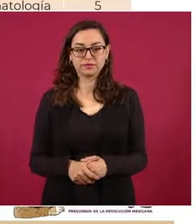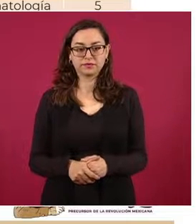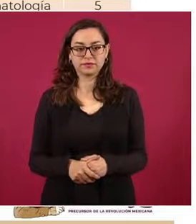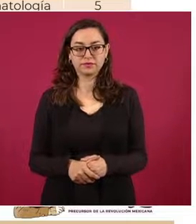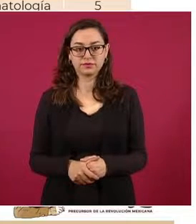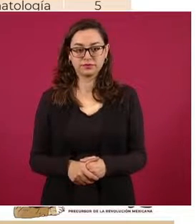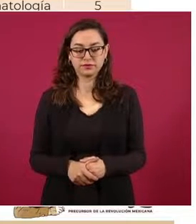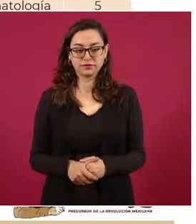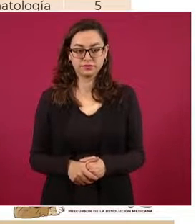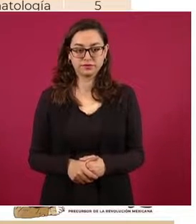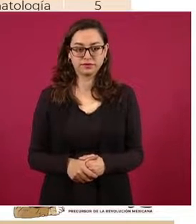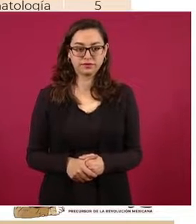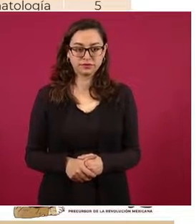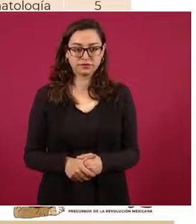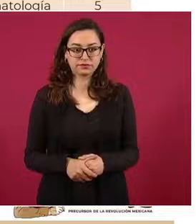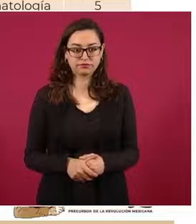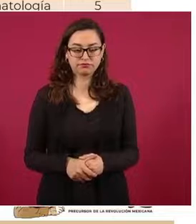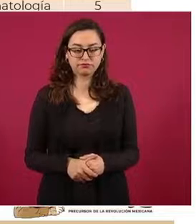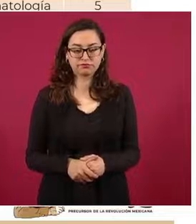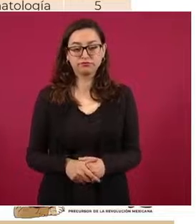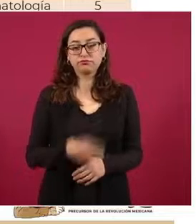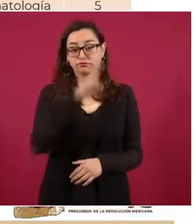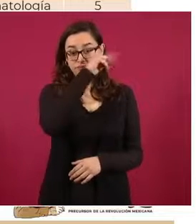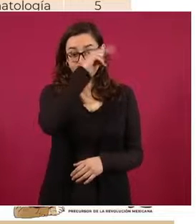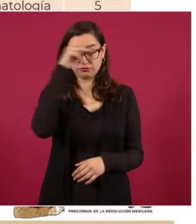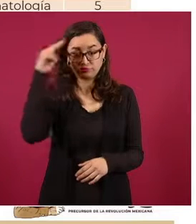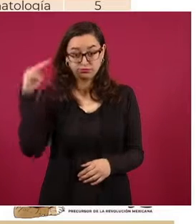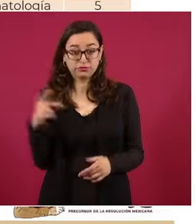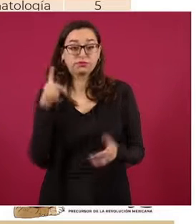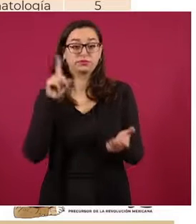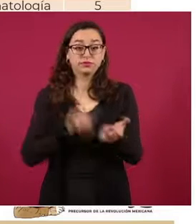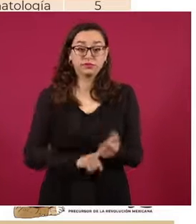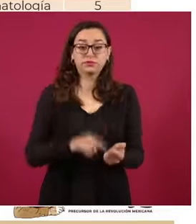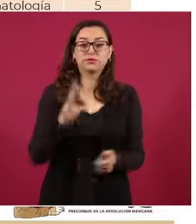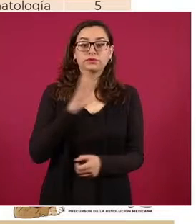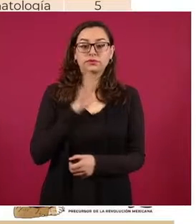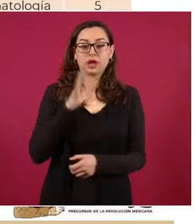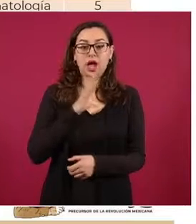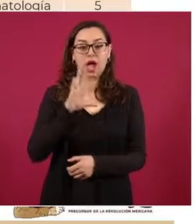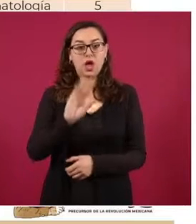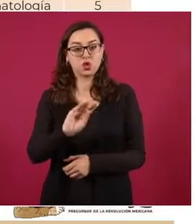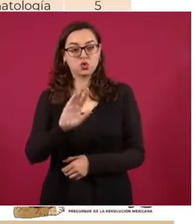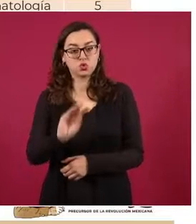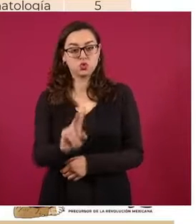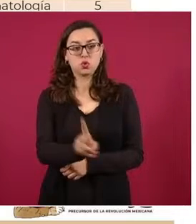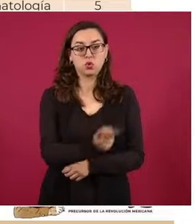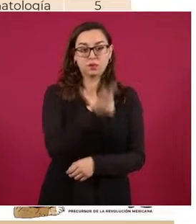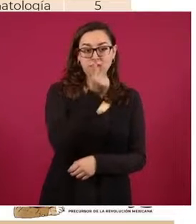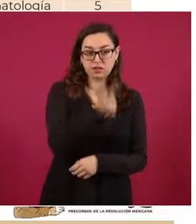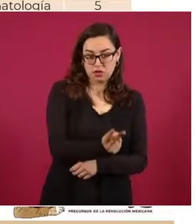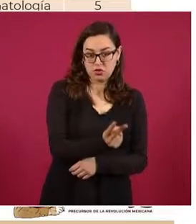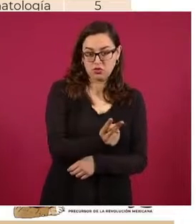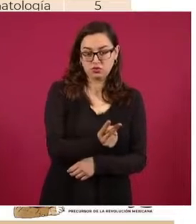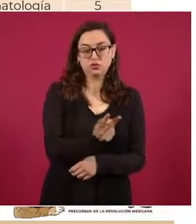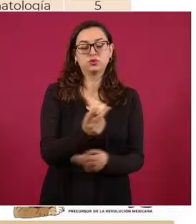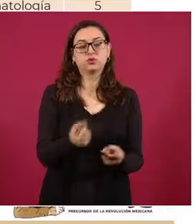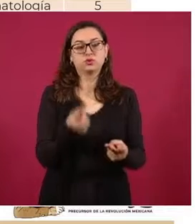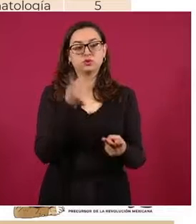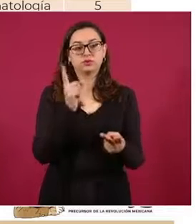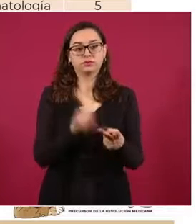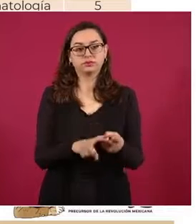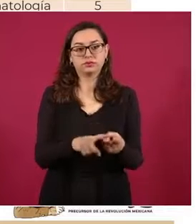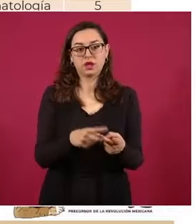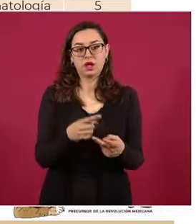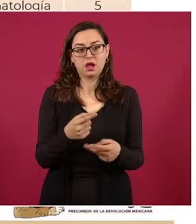distribución. En Nayarit contamos con 92 especialistas en 8 municipios, en Ixtlán del